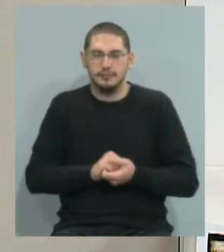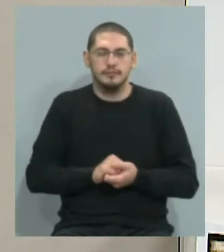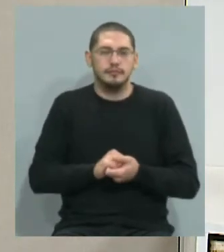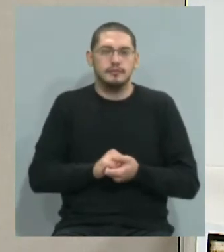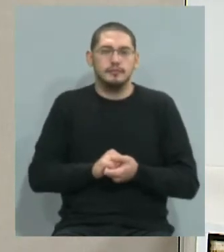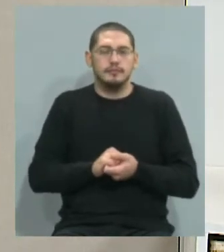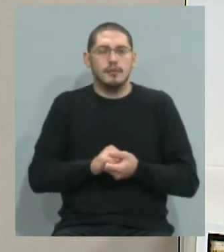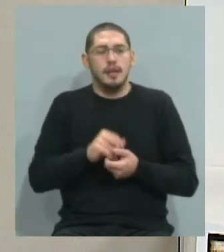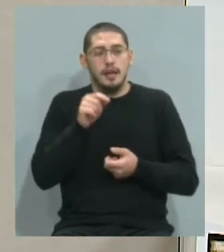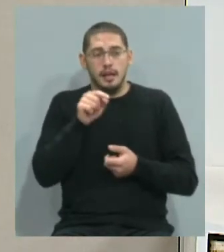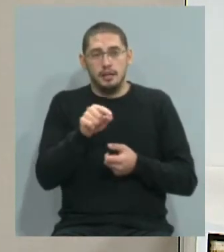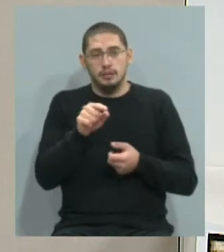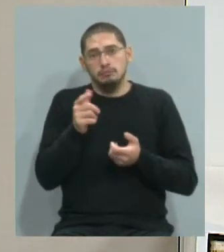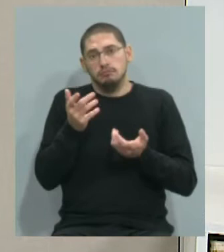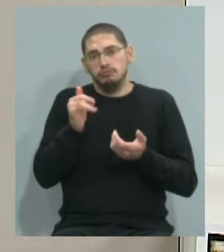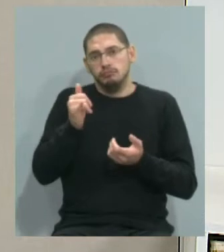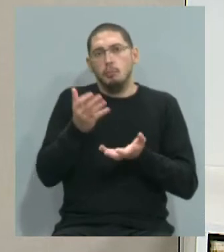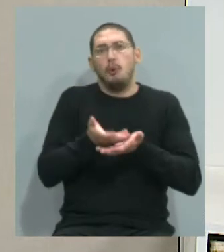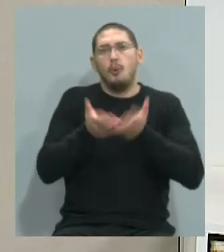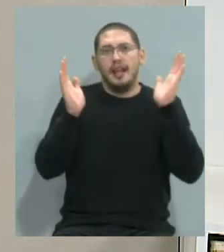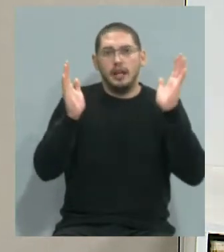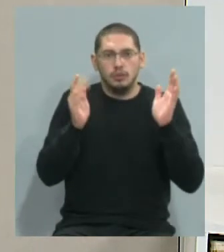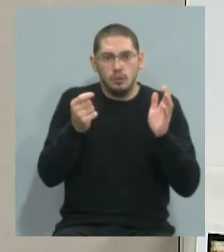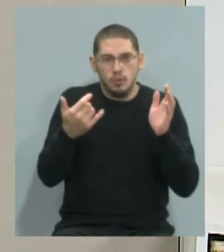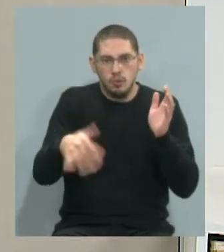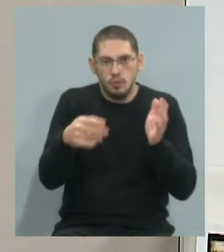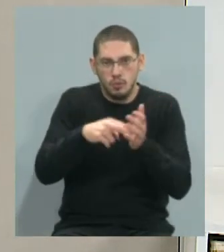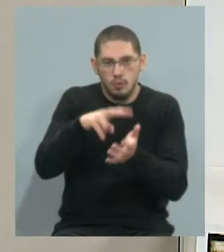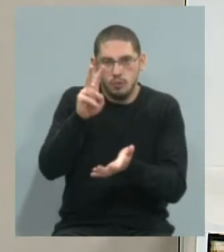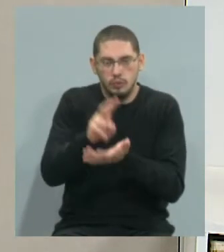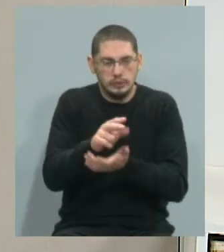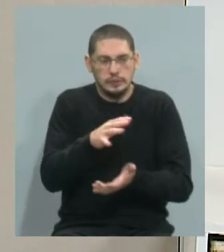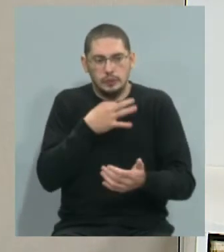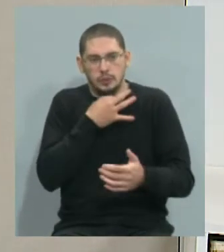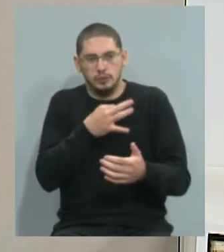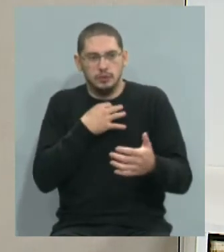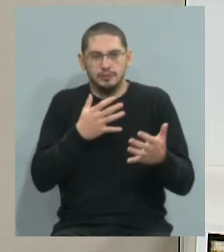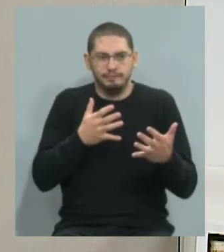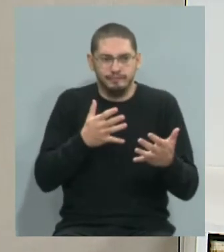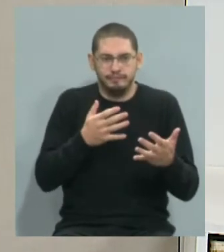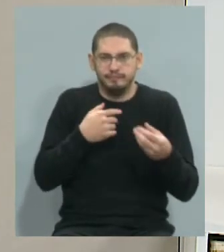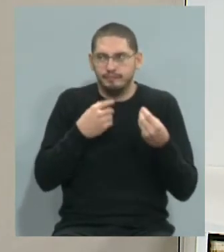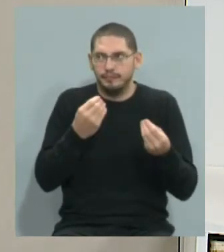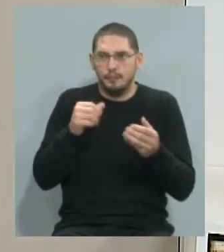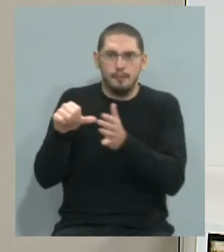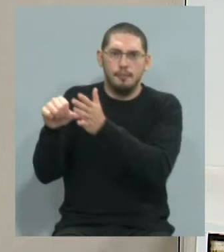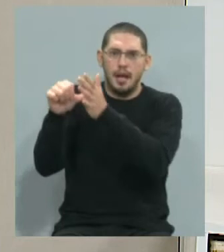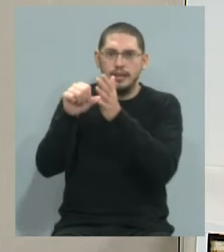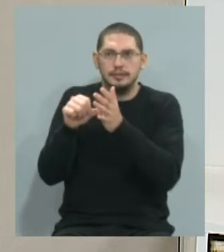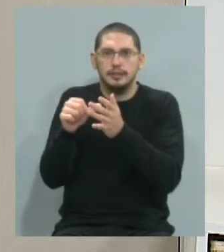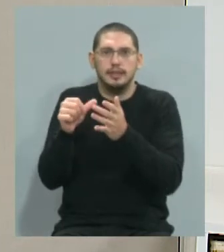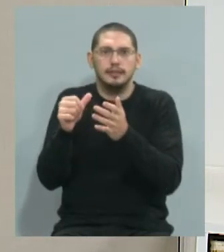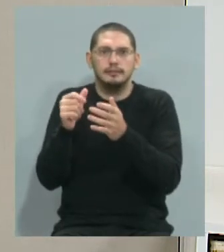de publicaciones que por ahí son realmente muy caras, que por ahí, y uno piensa inmediatamente qué hacen esos países que tal vez tienen